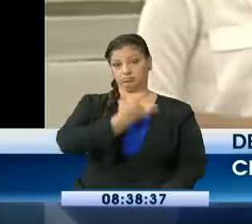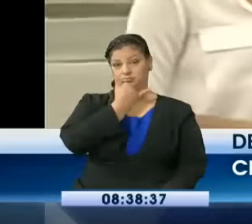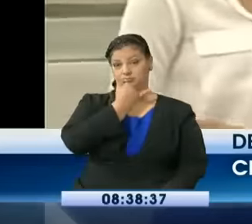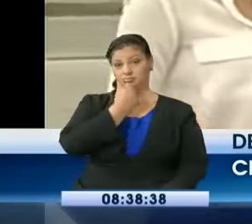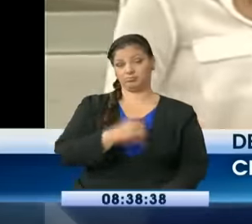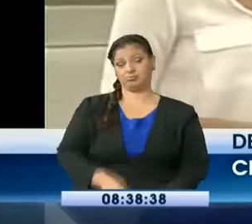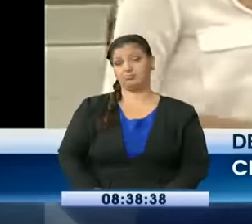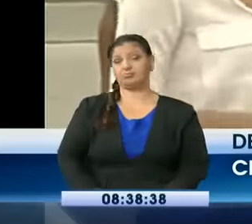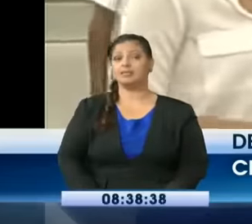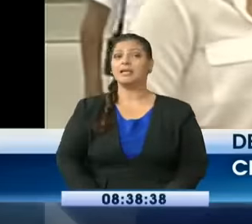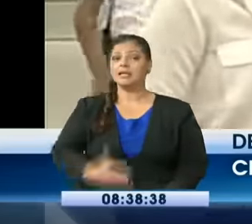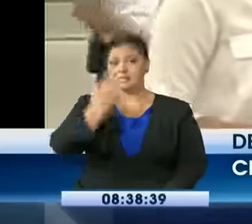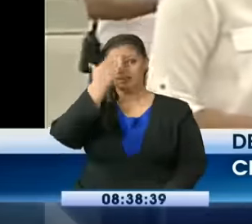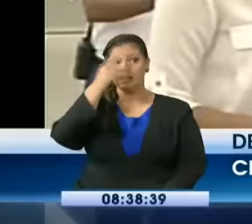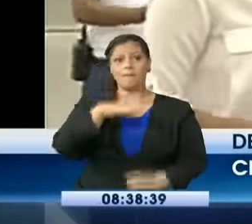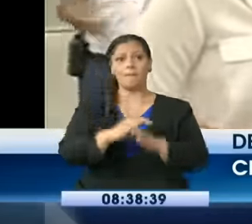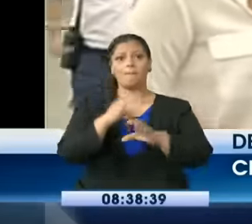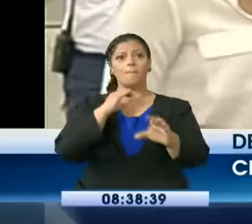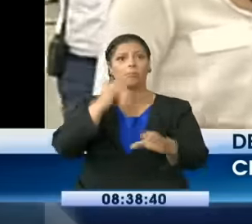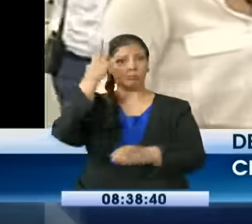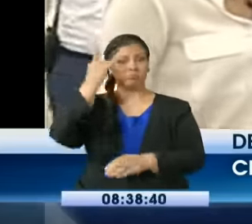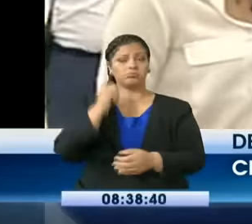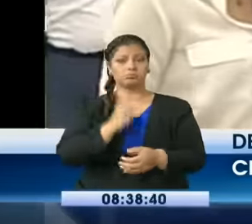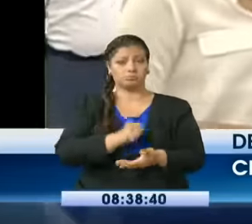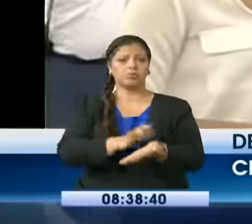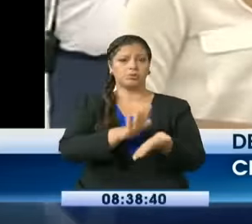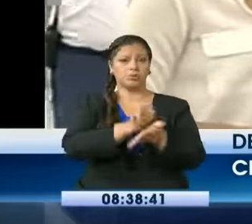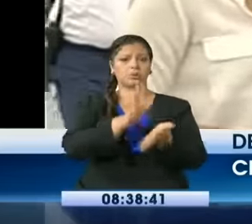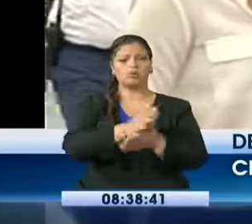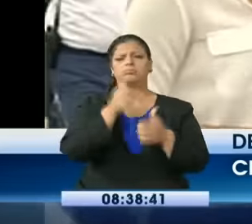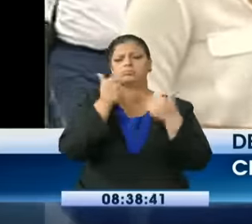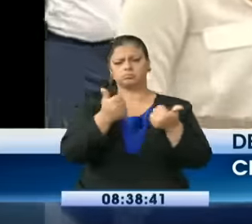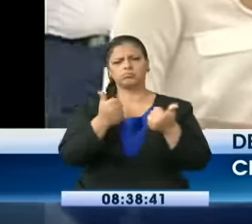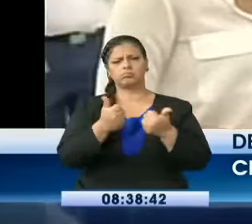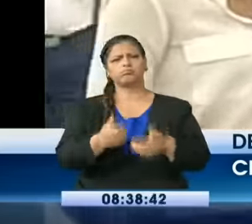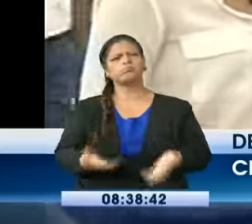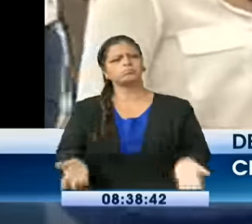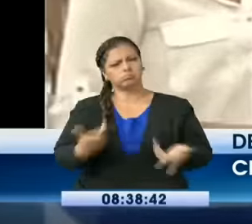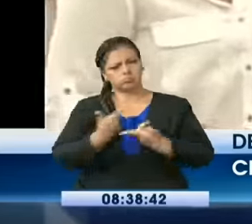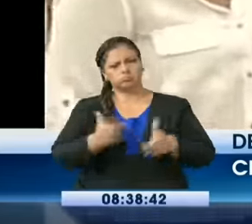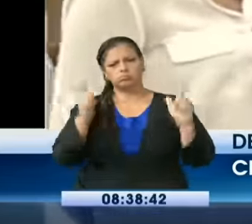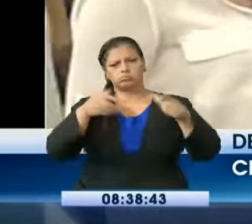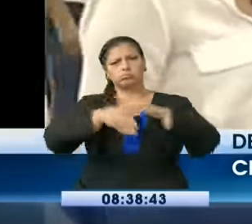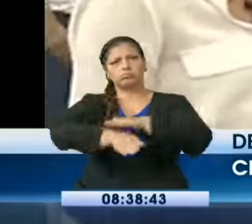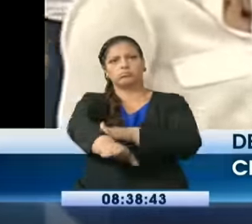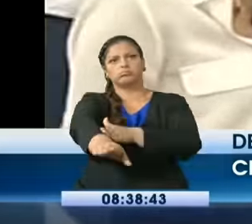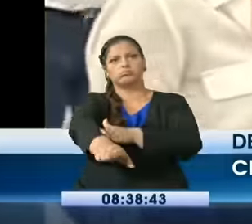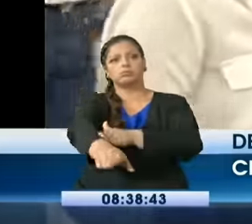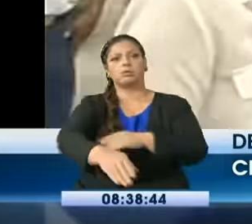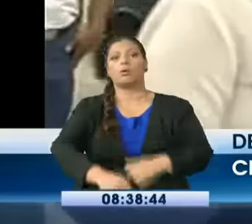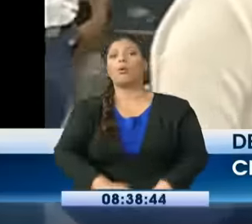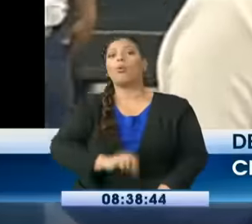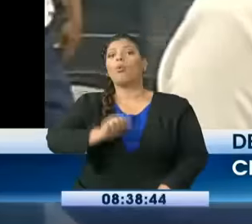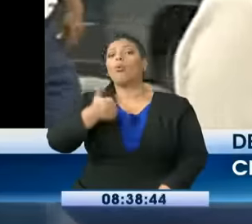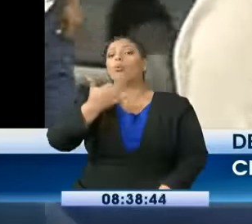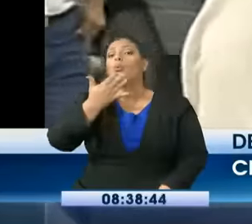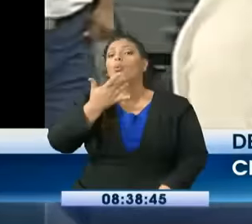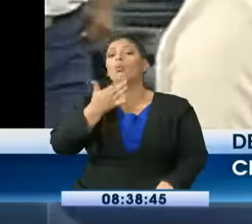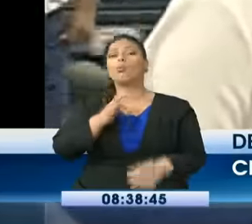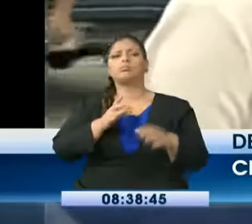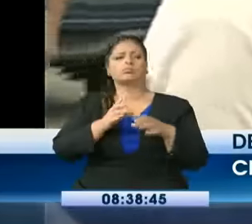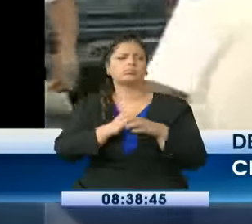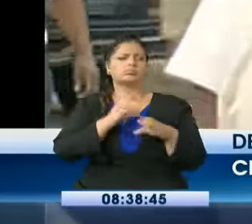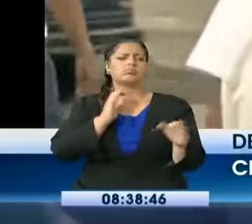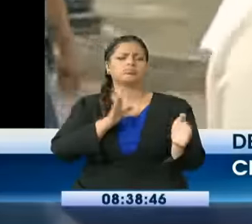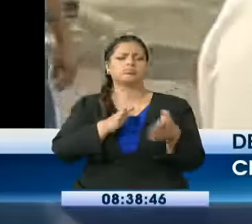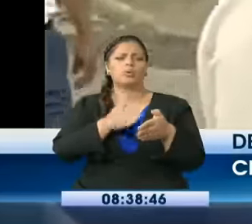que vehículos que no están regularizados, vehículos que no tienen un permiso ni un contrato de operaciones, puedan ejercer esta actividad. Por lo tanto,